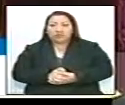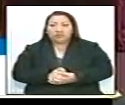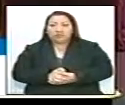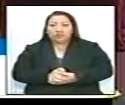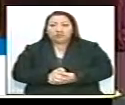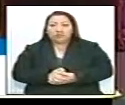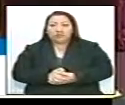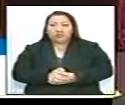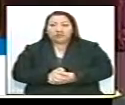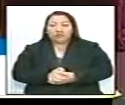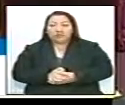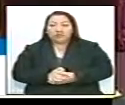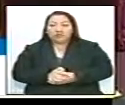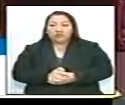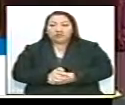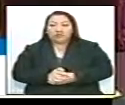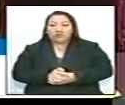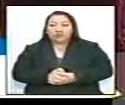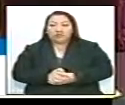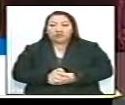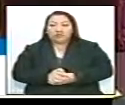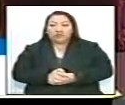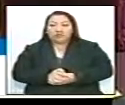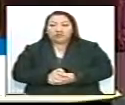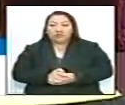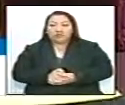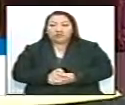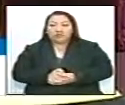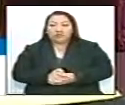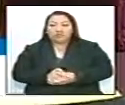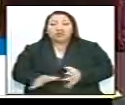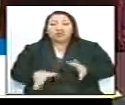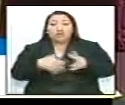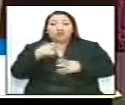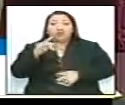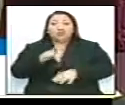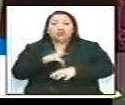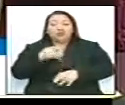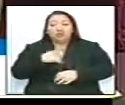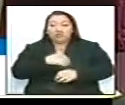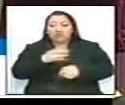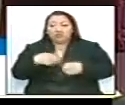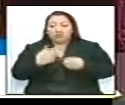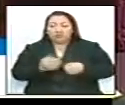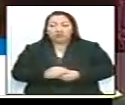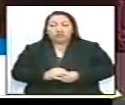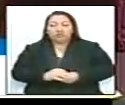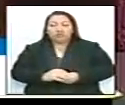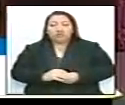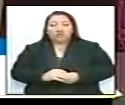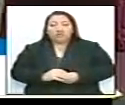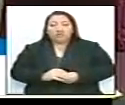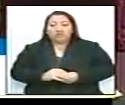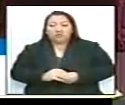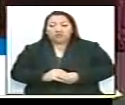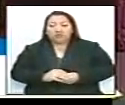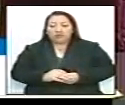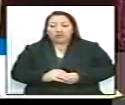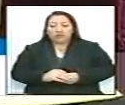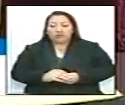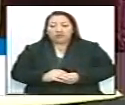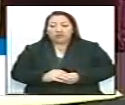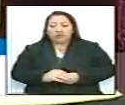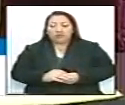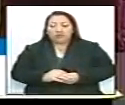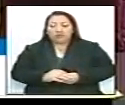y constitucional, que es una decisión que nos toca a nosotros y que no hay, al final le puedo conceder, si me permite, el congresista, a través suyo,